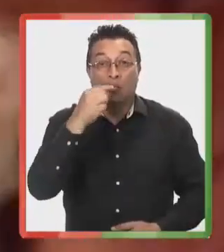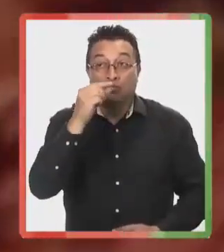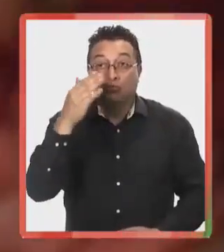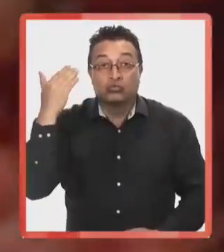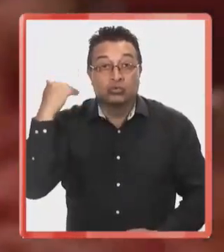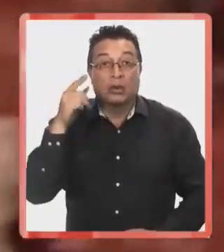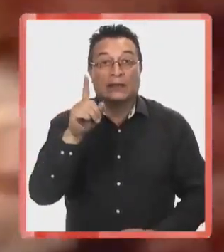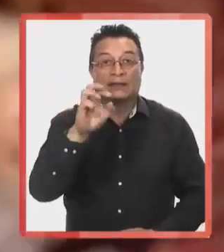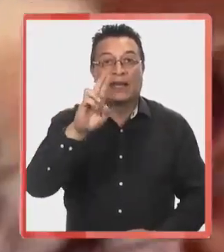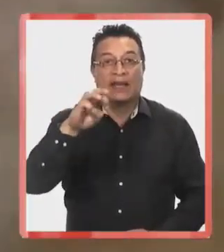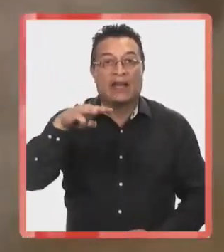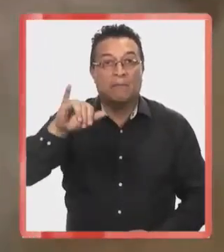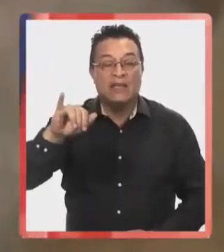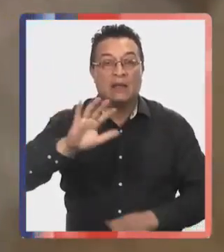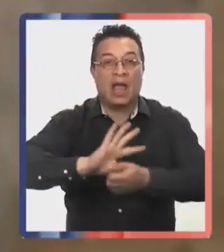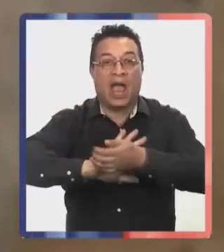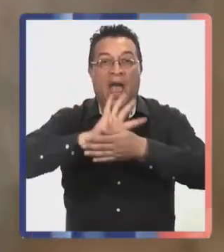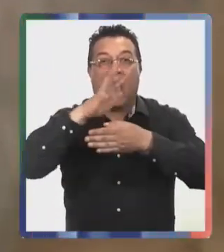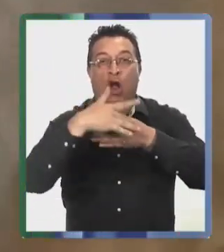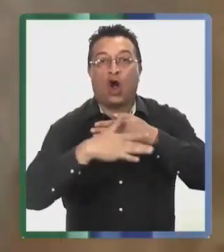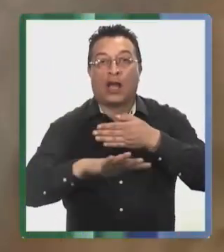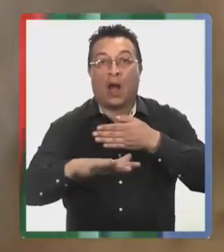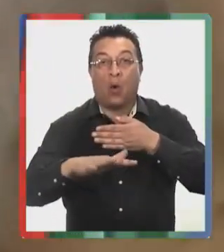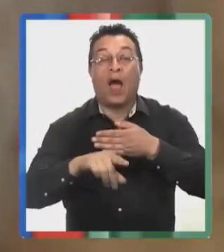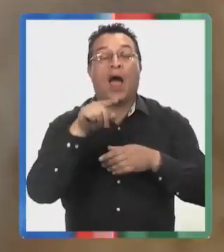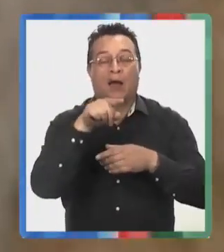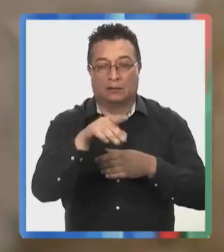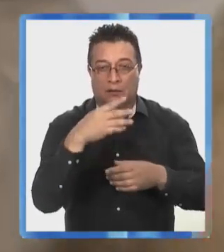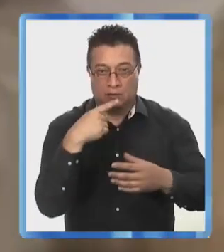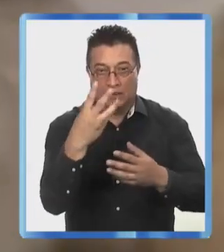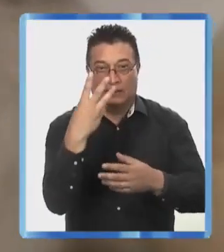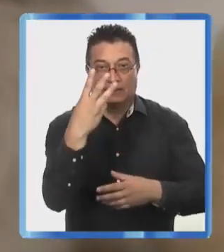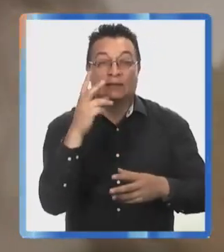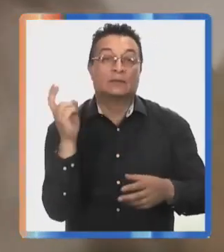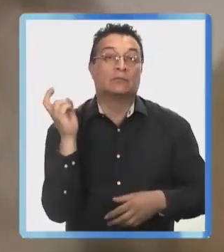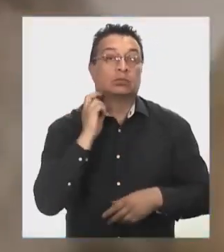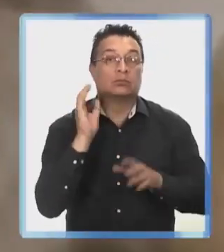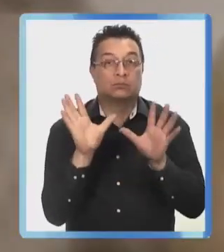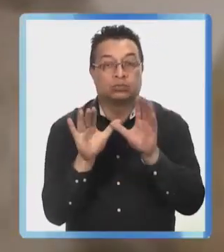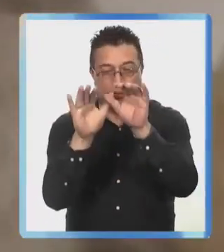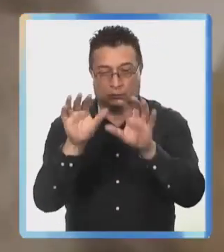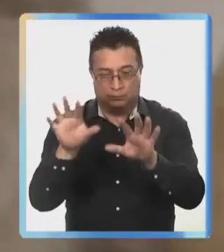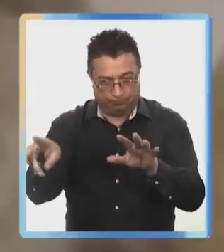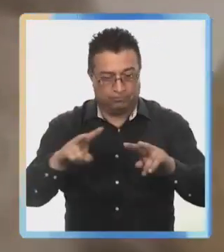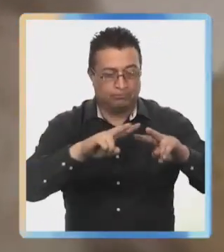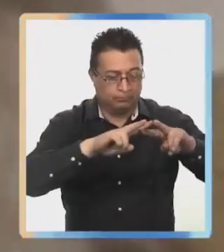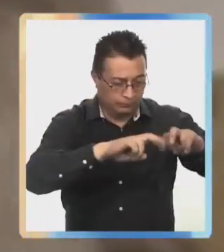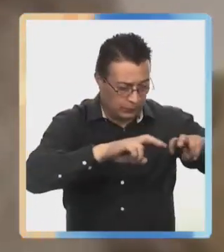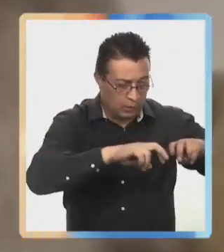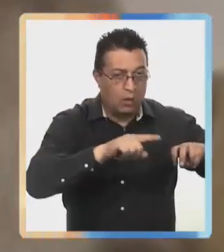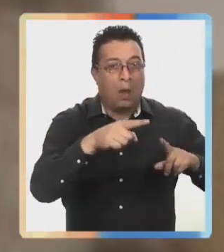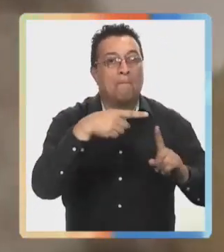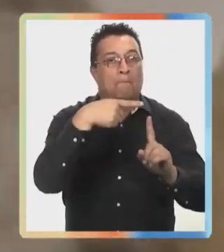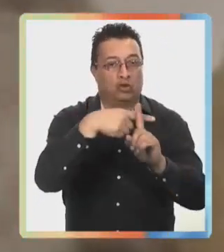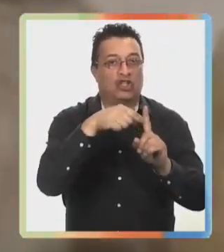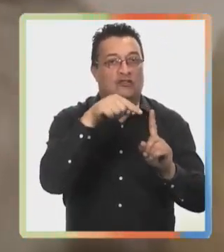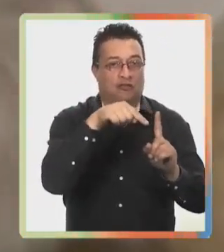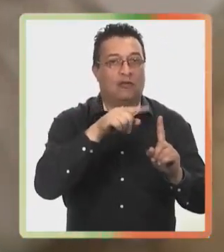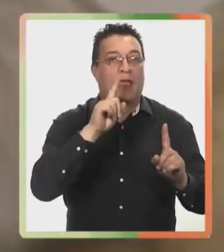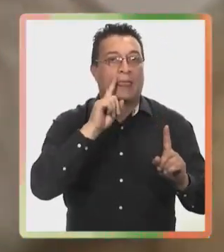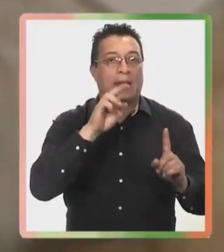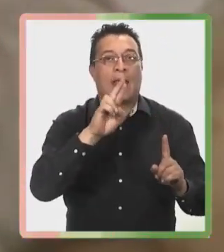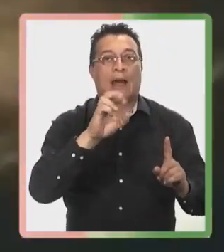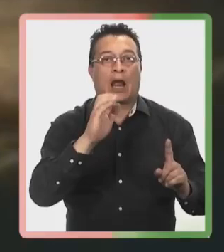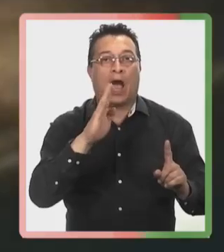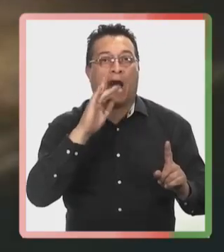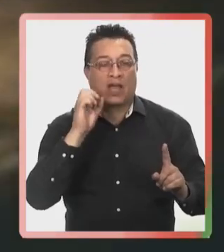la Seremi de Salud en Aconcagua ha enviado tres ejemplares de murciélagos a diagnóstico, los que dieron positivo a rabia,